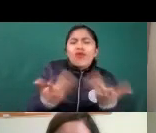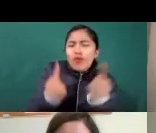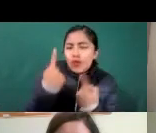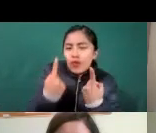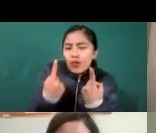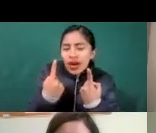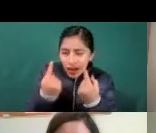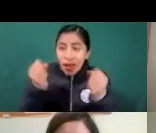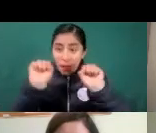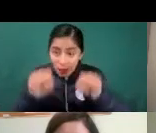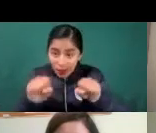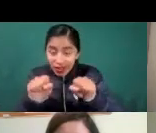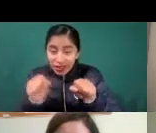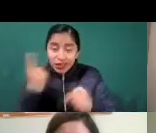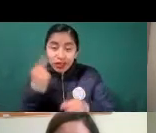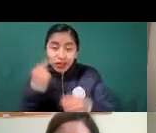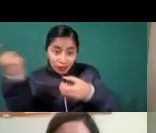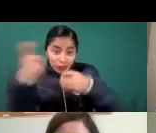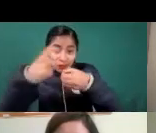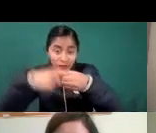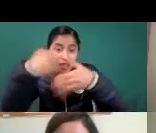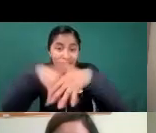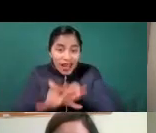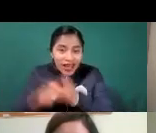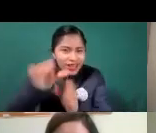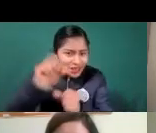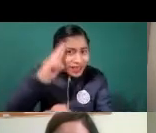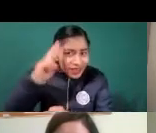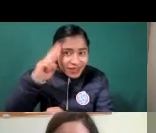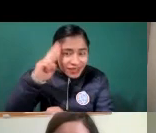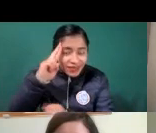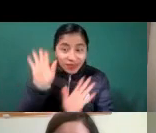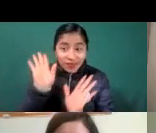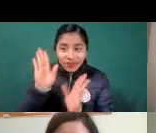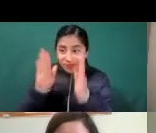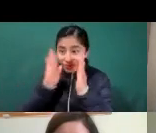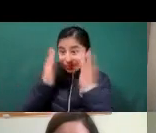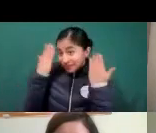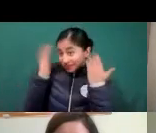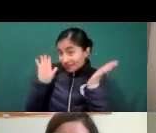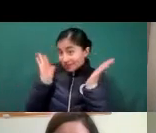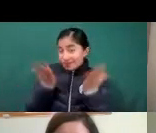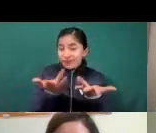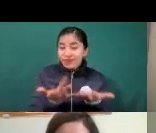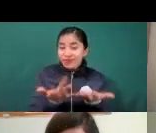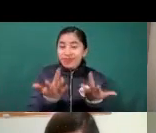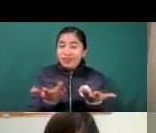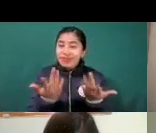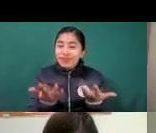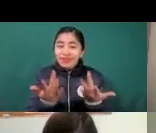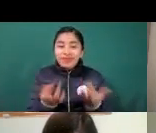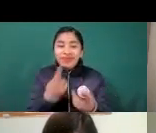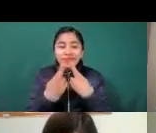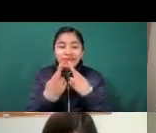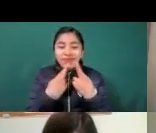de las personas sordas. A ver, no se recuerdan, a ver, no pusieron atención. A ver, escribamos,